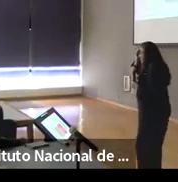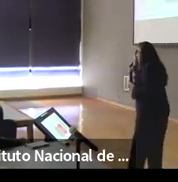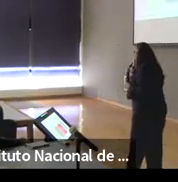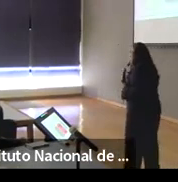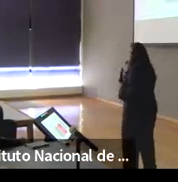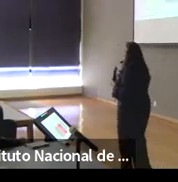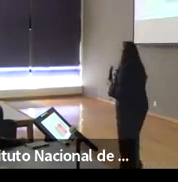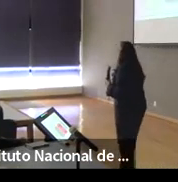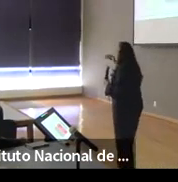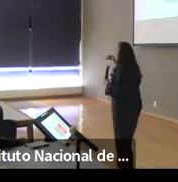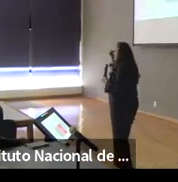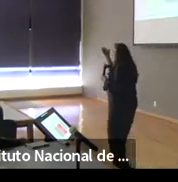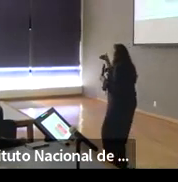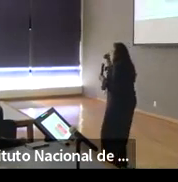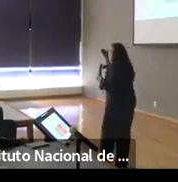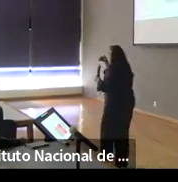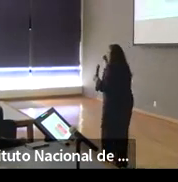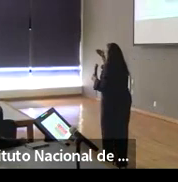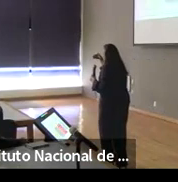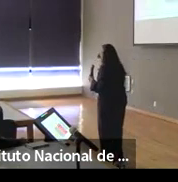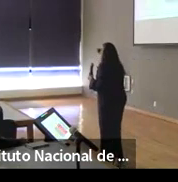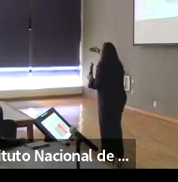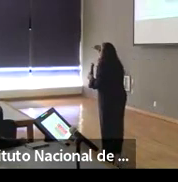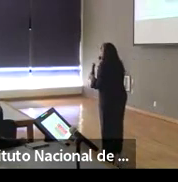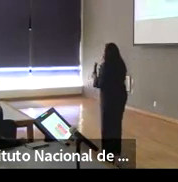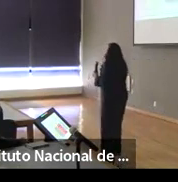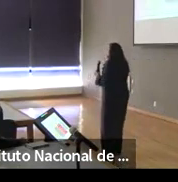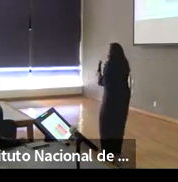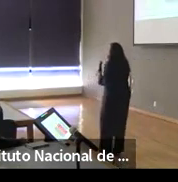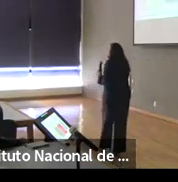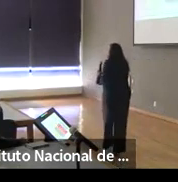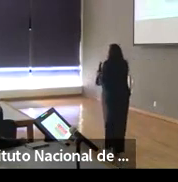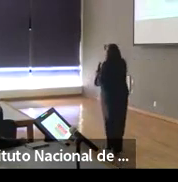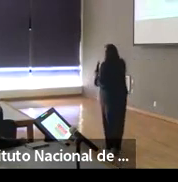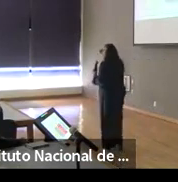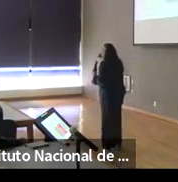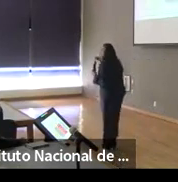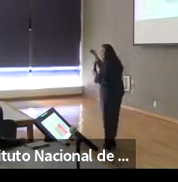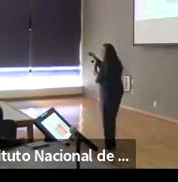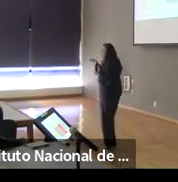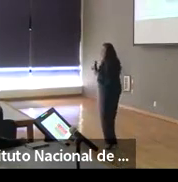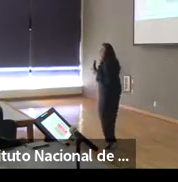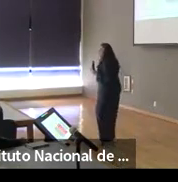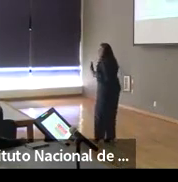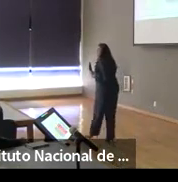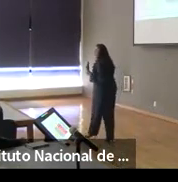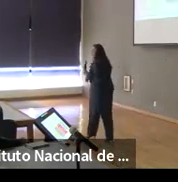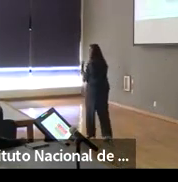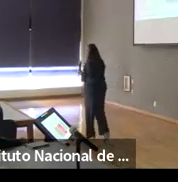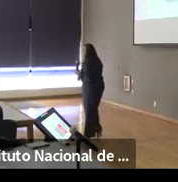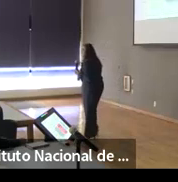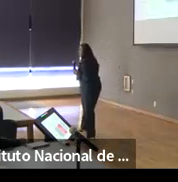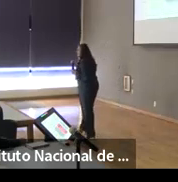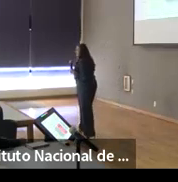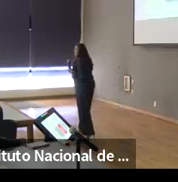nada más lo que te invito es que vayas de la mano mentalmente viendo como ese conflicto lo has